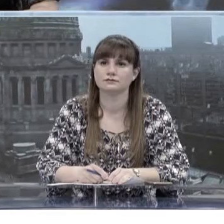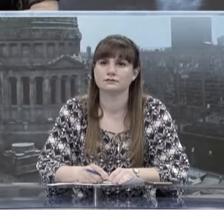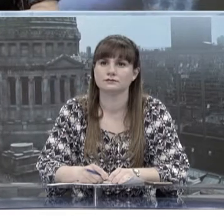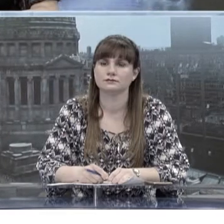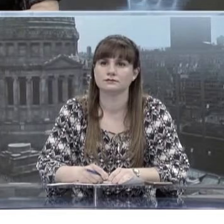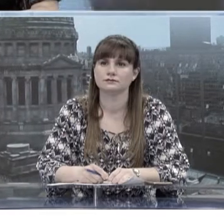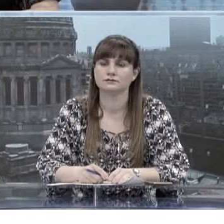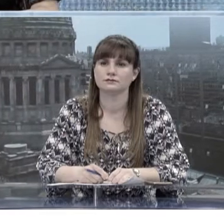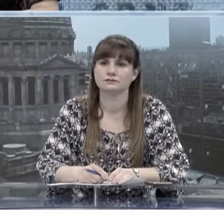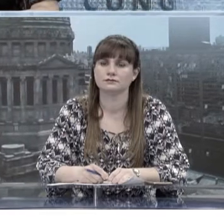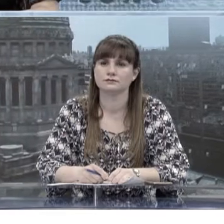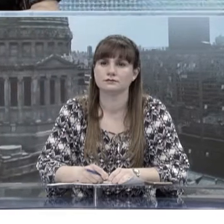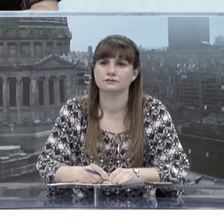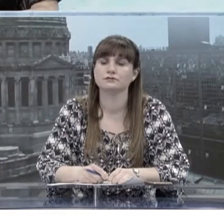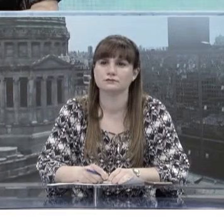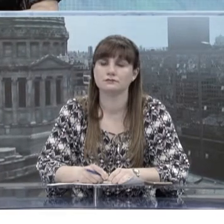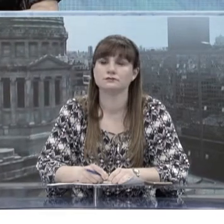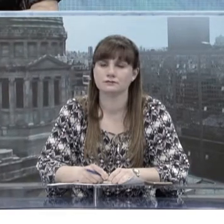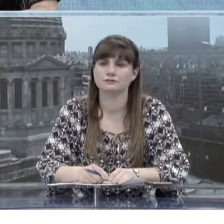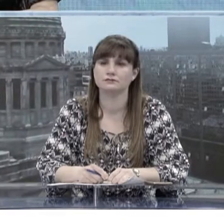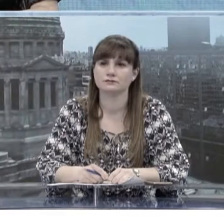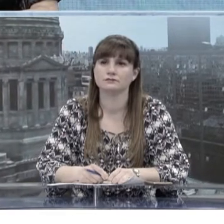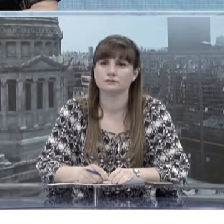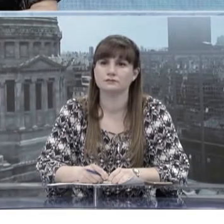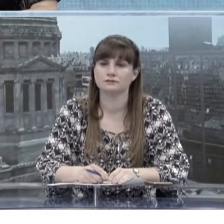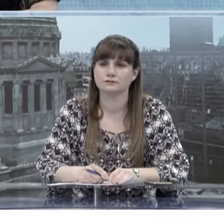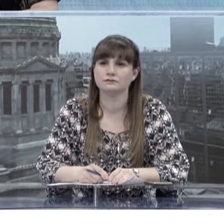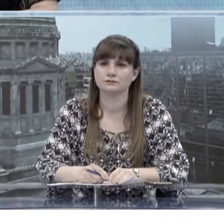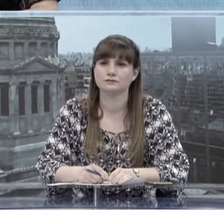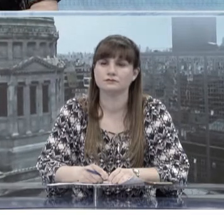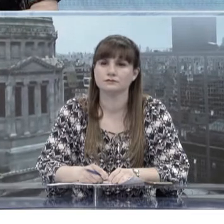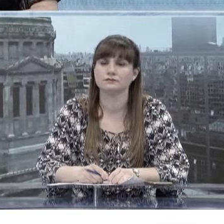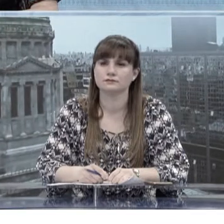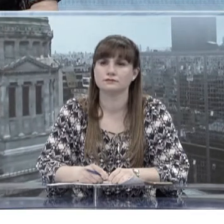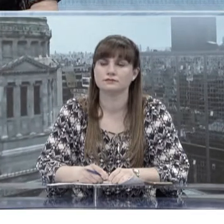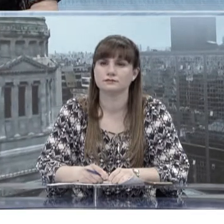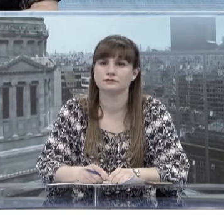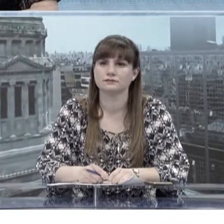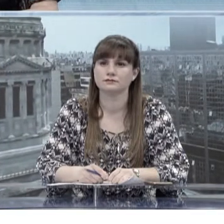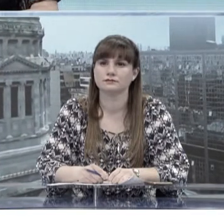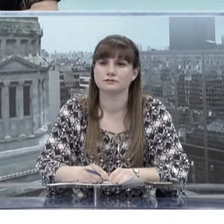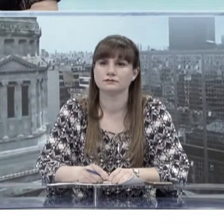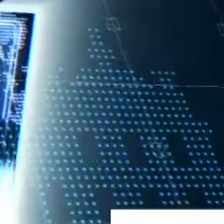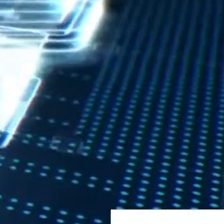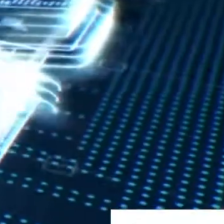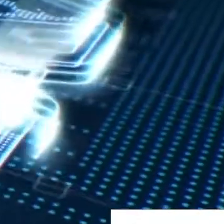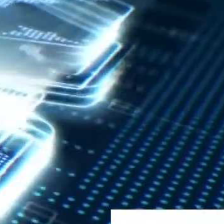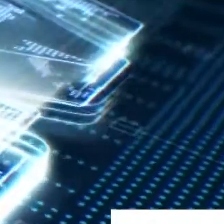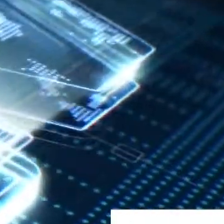cerrado y que no sabemos qué impacto va a tener, si esto vamos a tener un mayor déficit o un menor déficit fiscal.